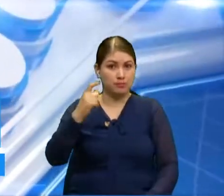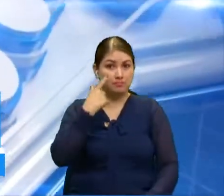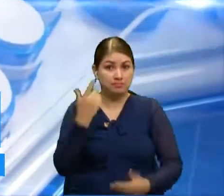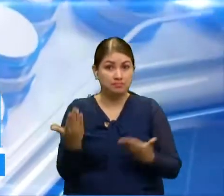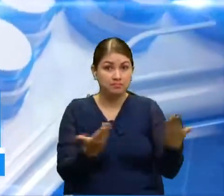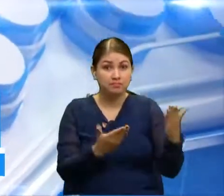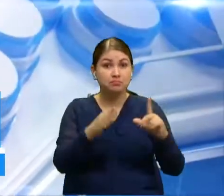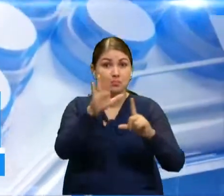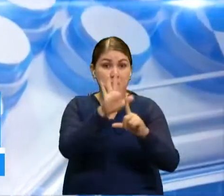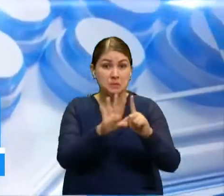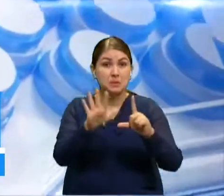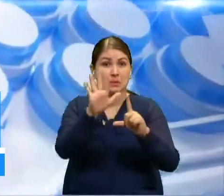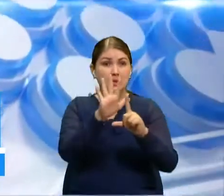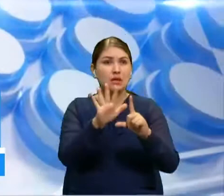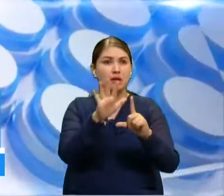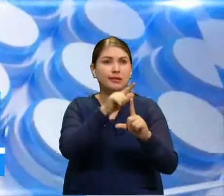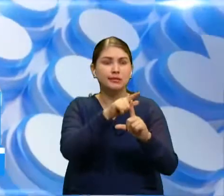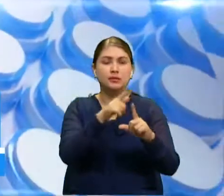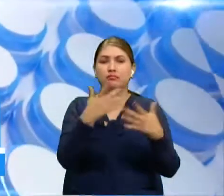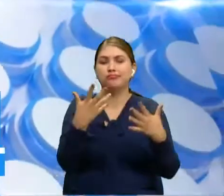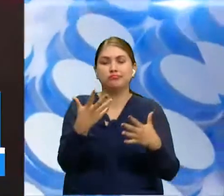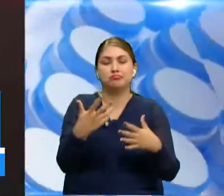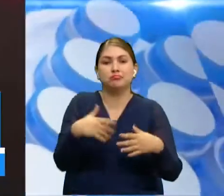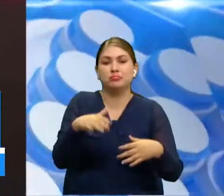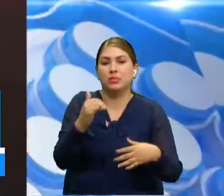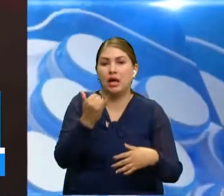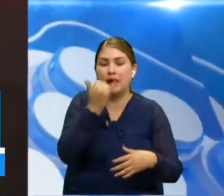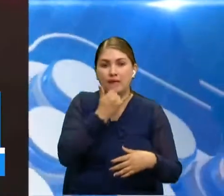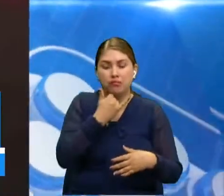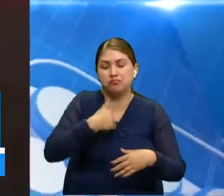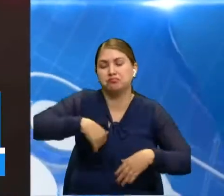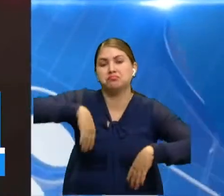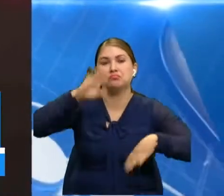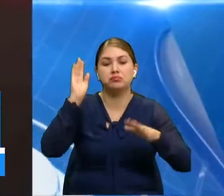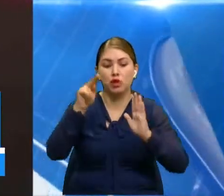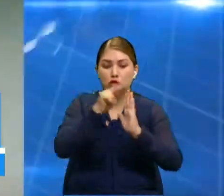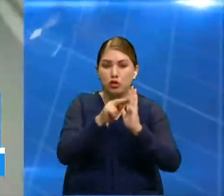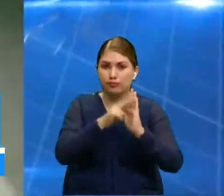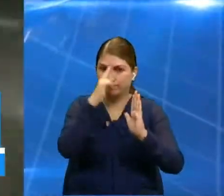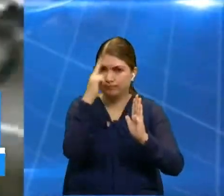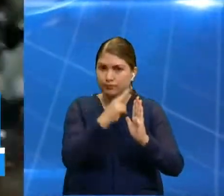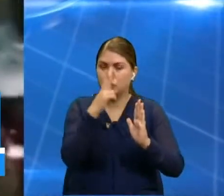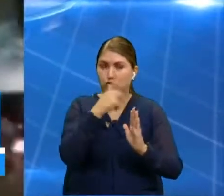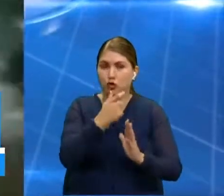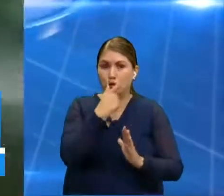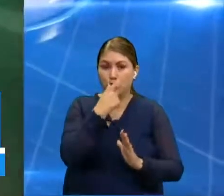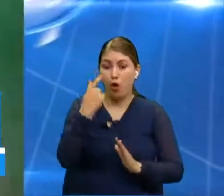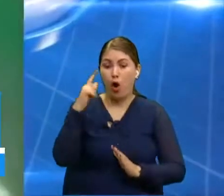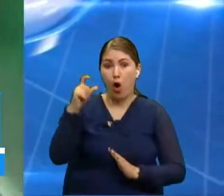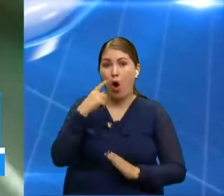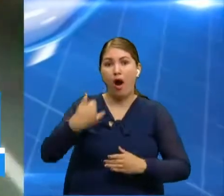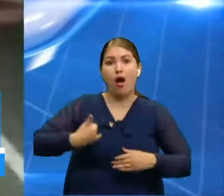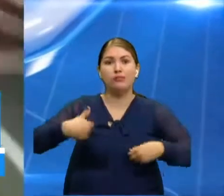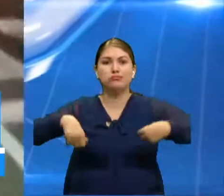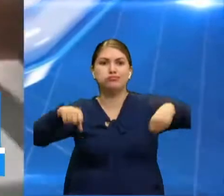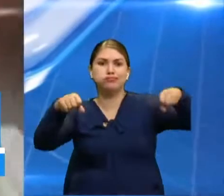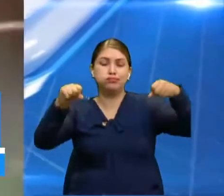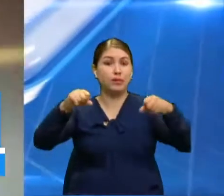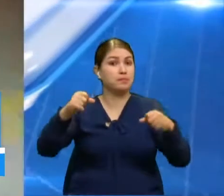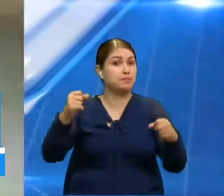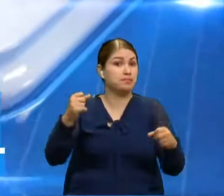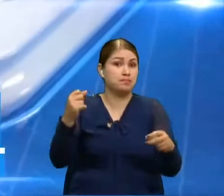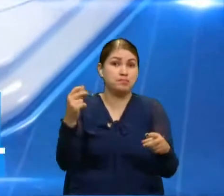siguiente video se puede observar cómo de manera arbitraria e infringiendo cualquier norma de tránsito, este joven realiza una maniobra prohibida